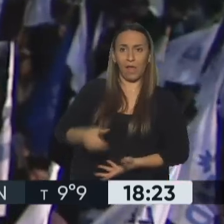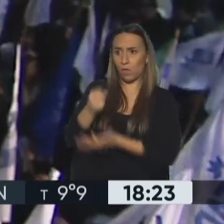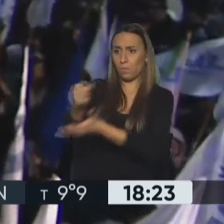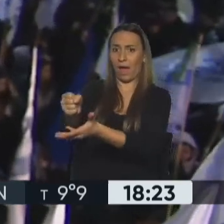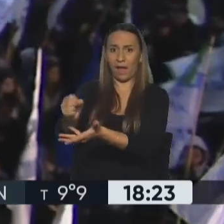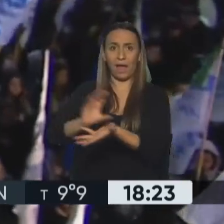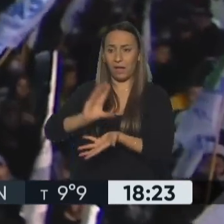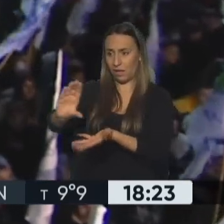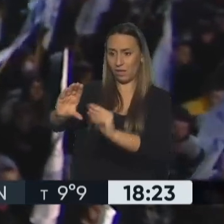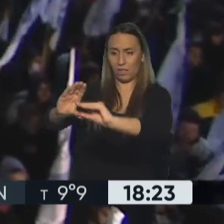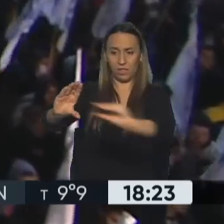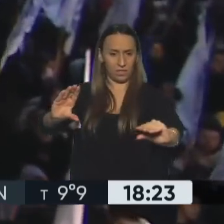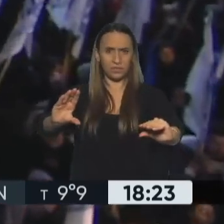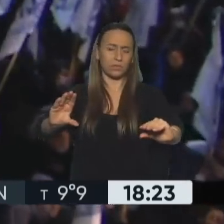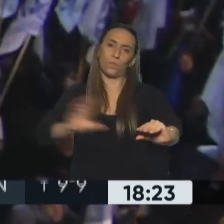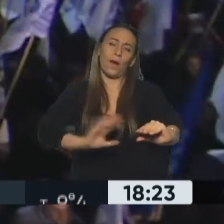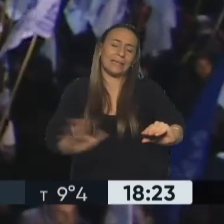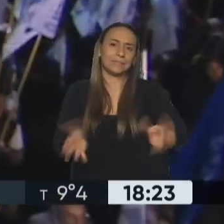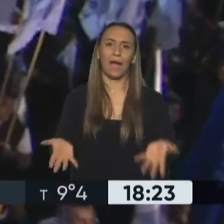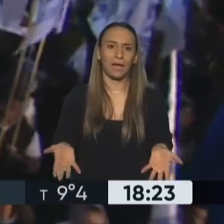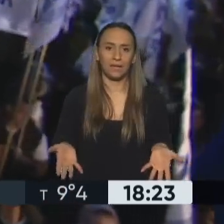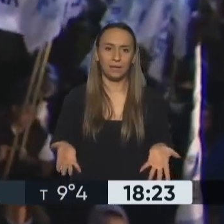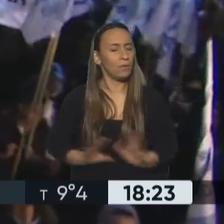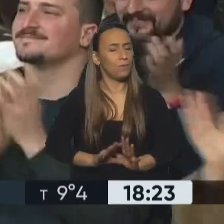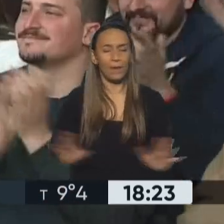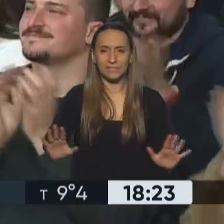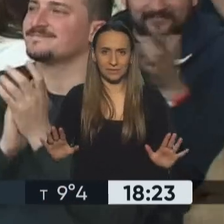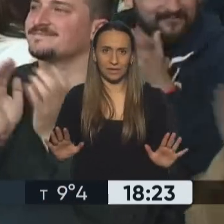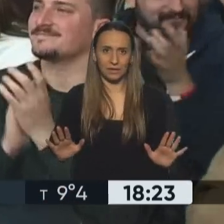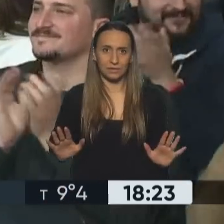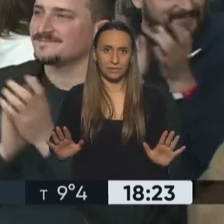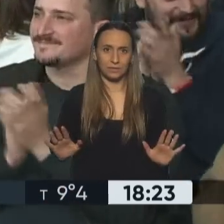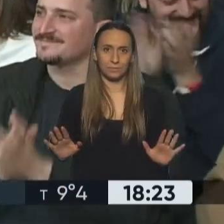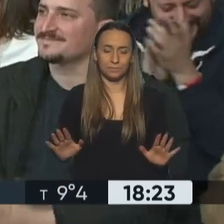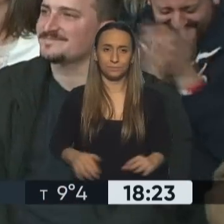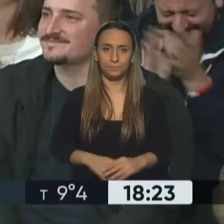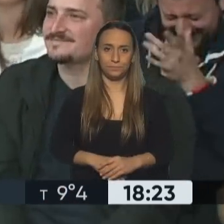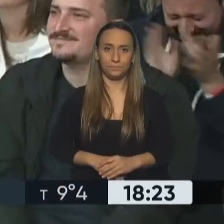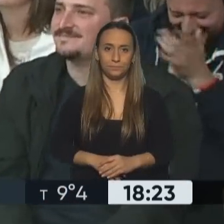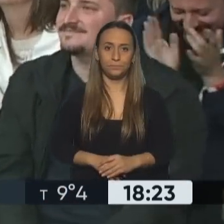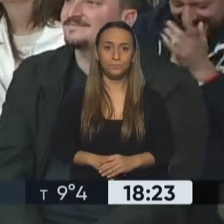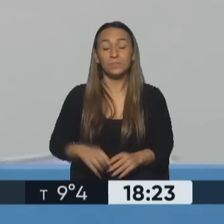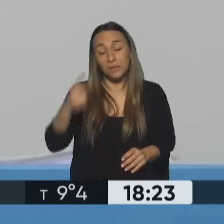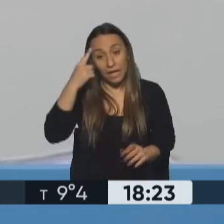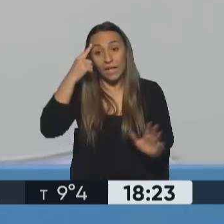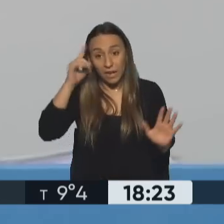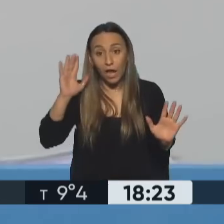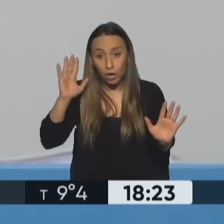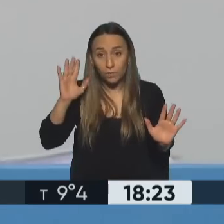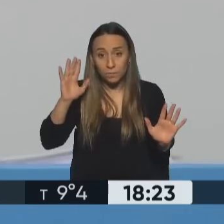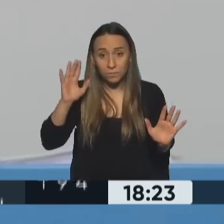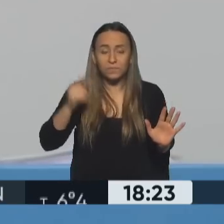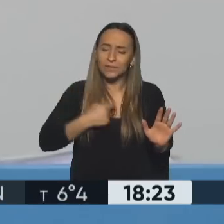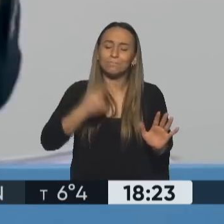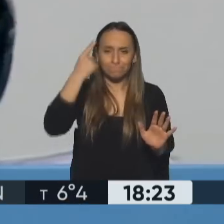No pueden seguir tercerizadas. Creo Y creo